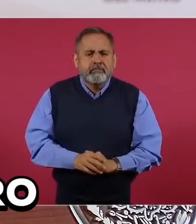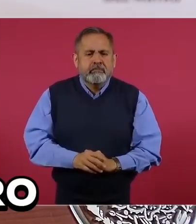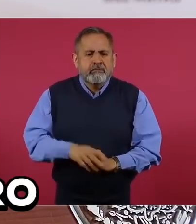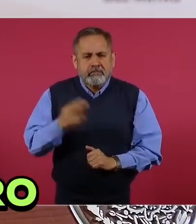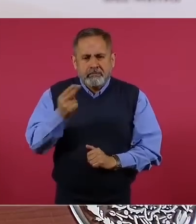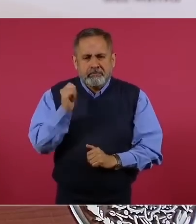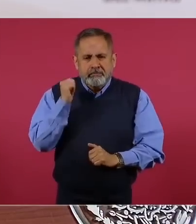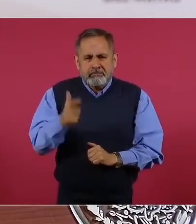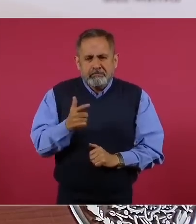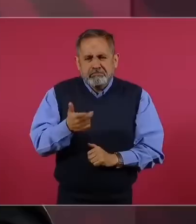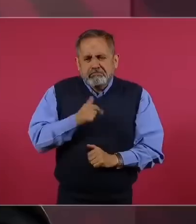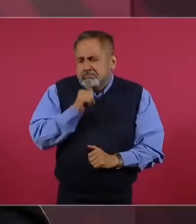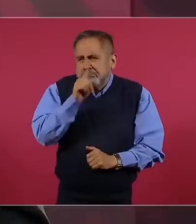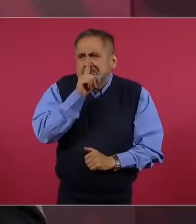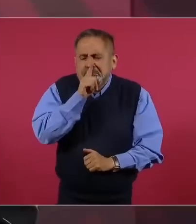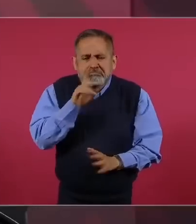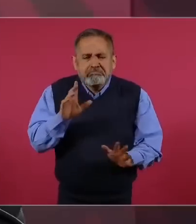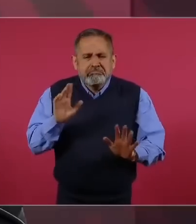requeríamos algo, pero no.